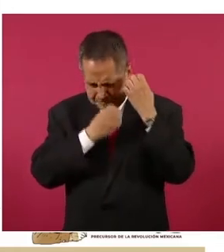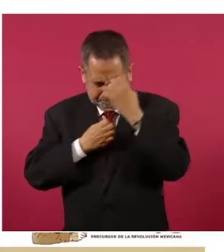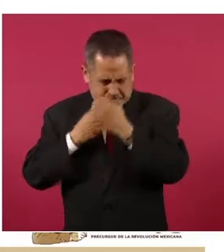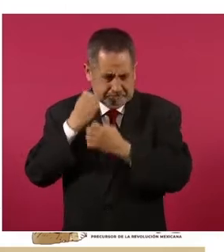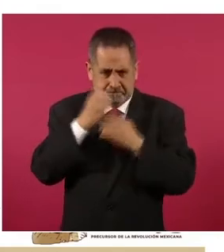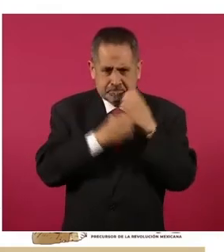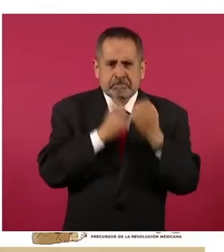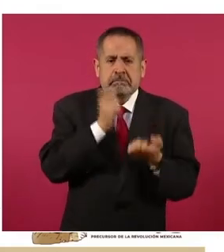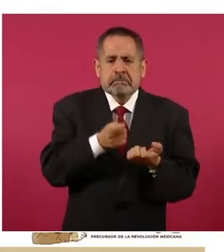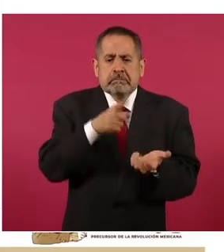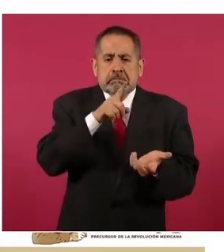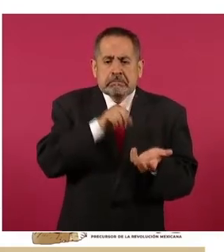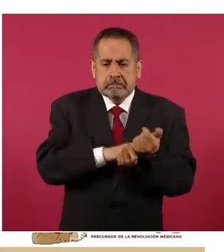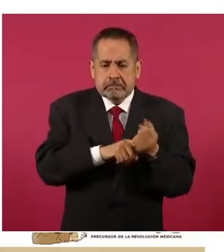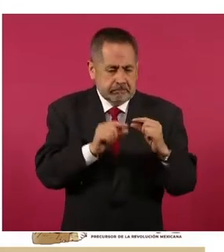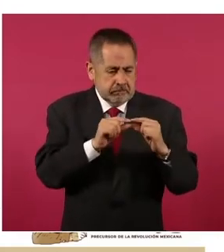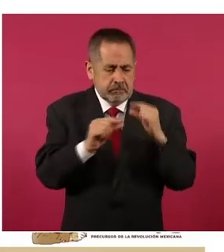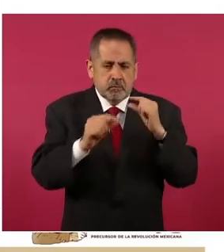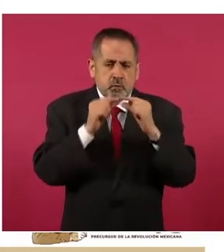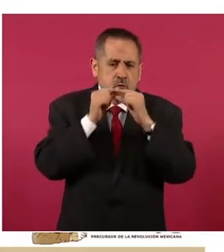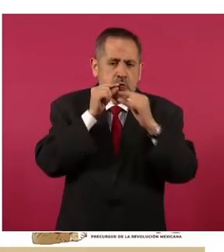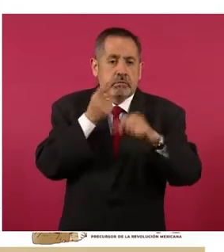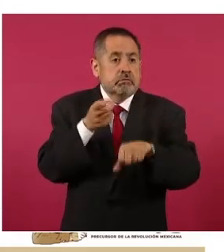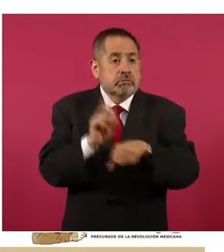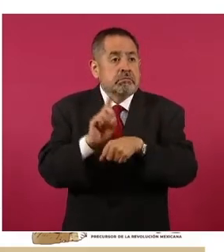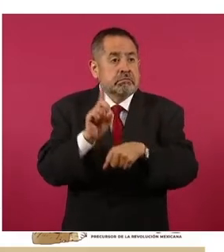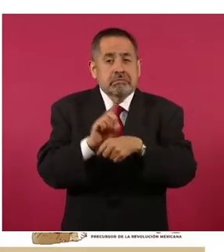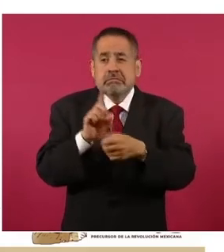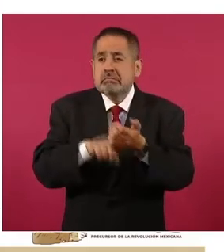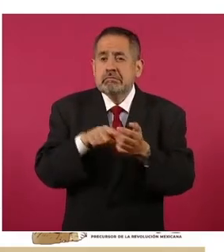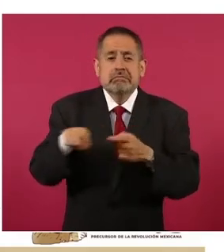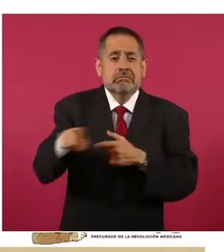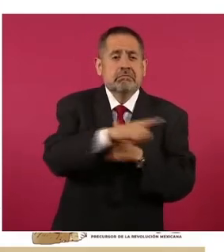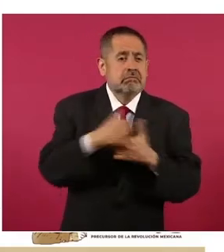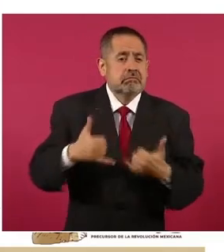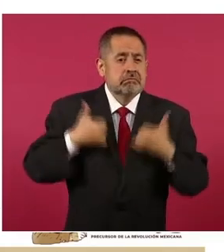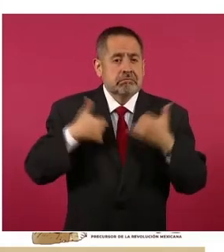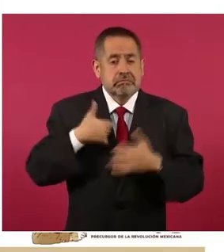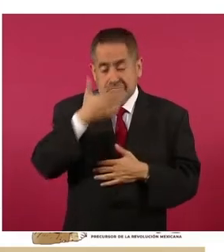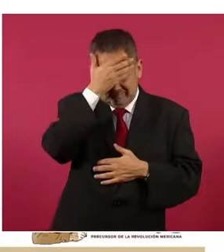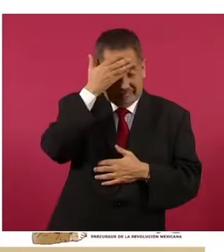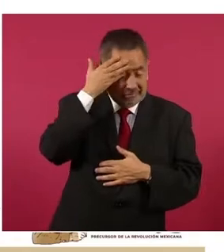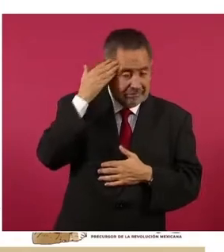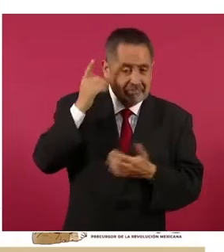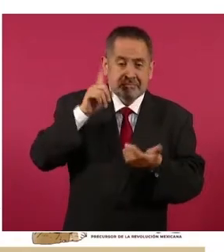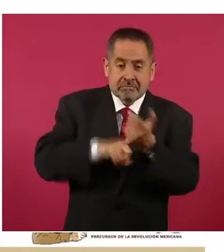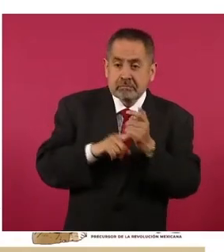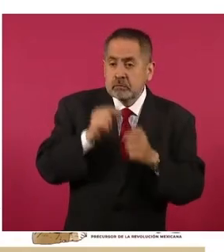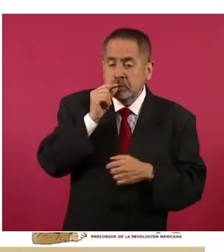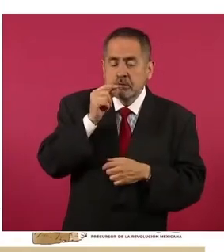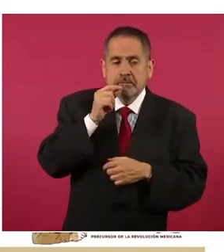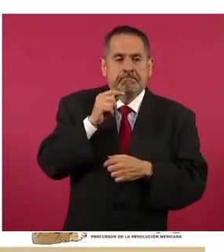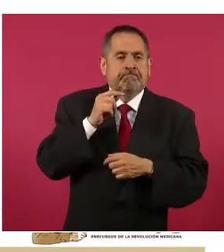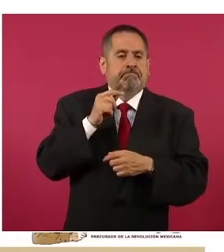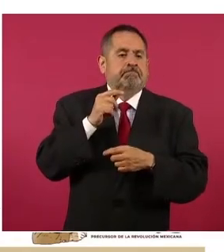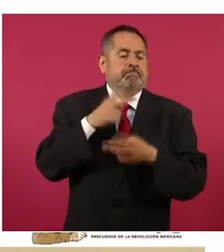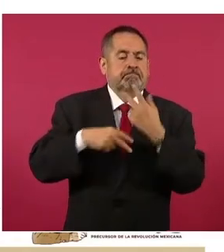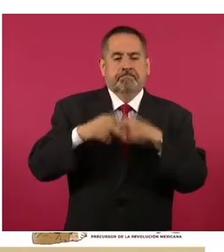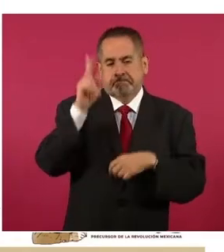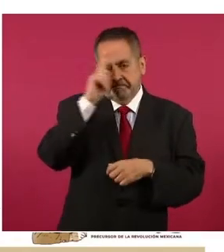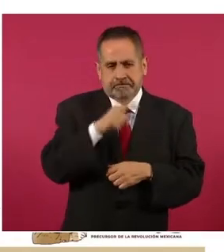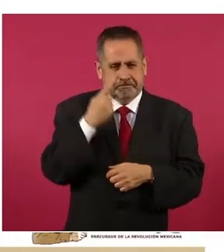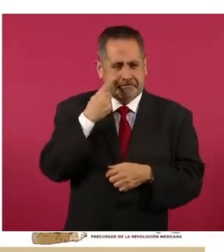las sustancias que día con día ingieren miles de jóvenes sin saber sus consecuencias. Una